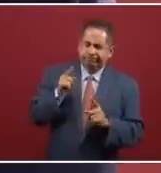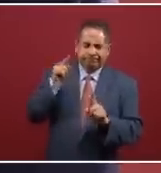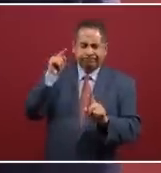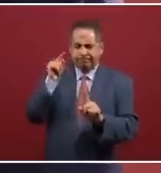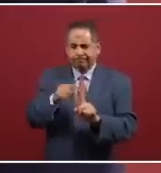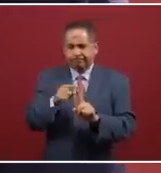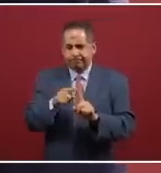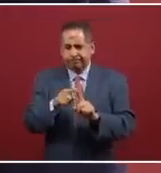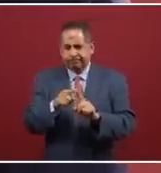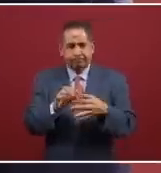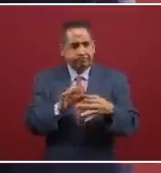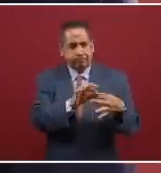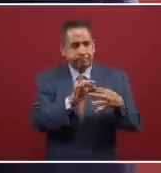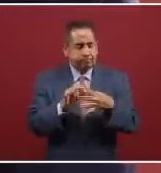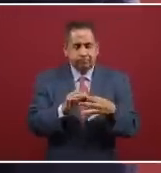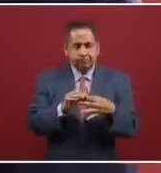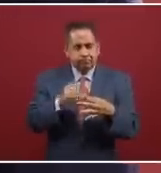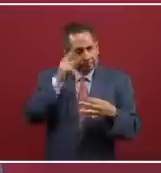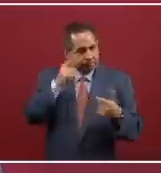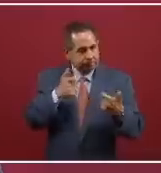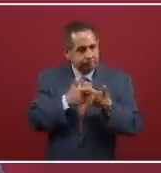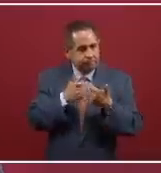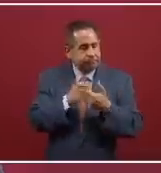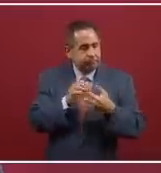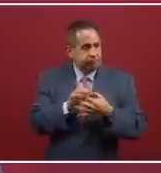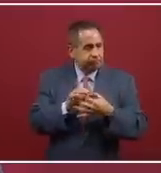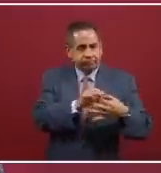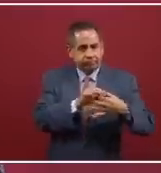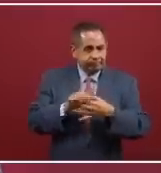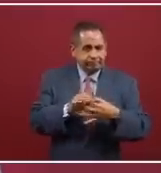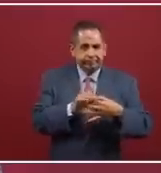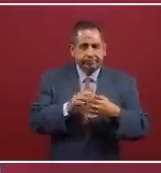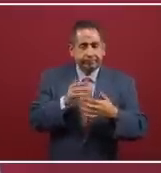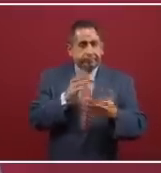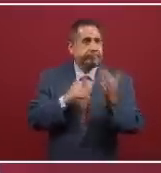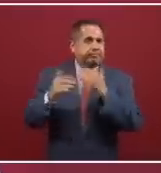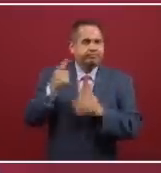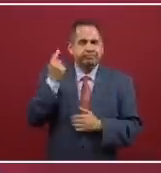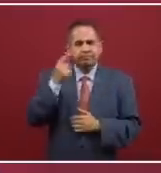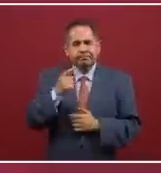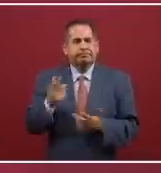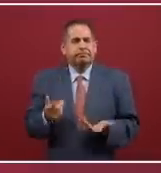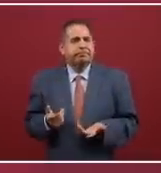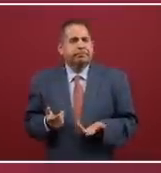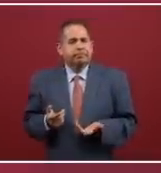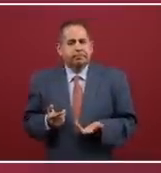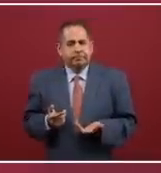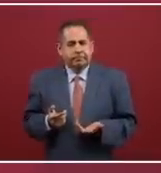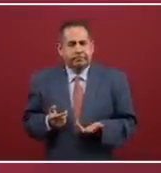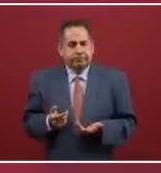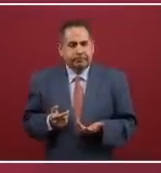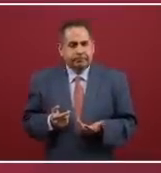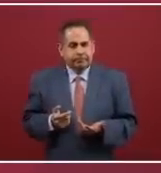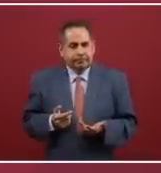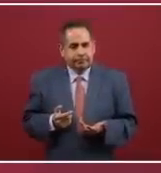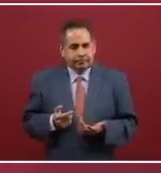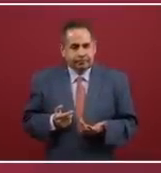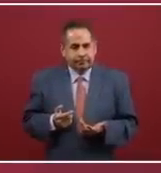y la cooperación para el desarrollo para qué se